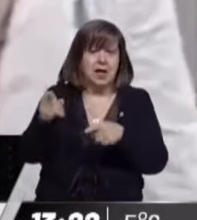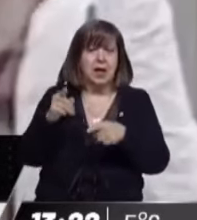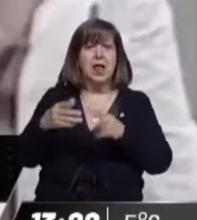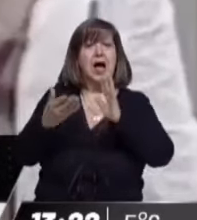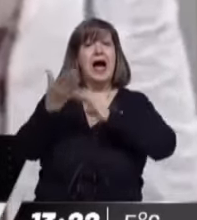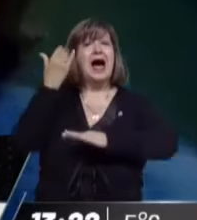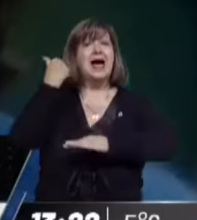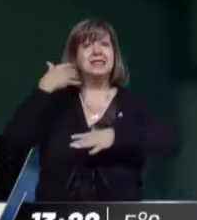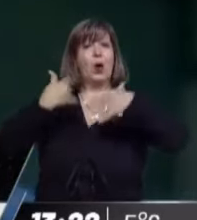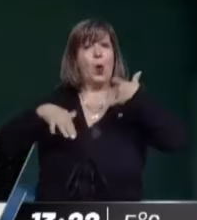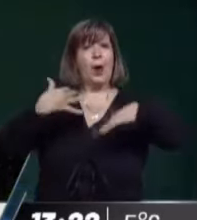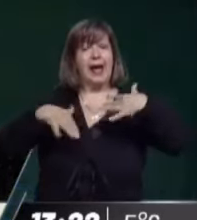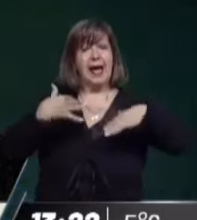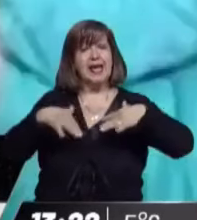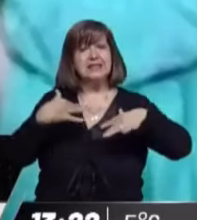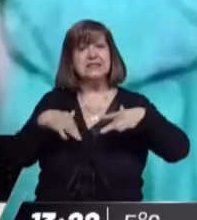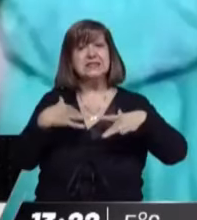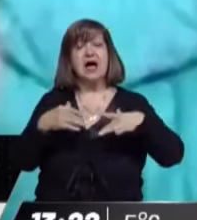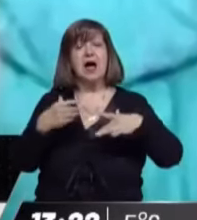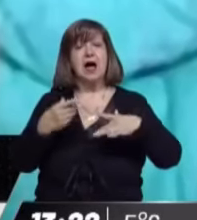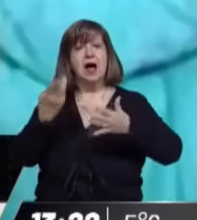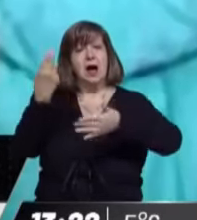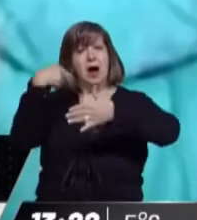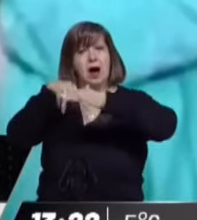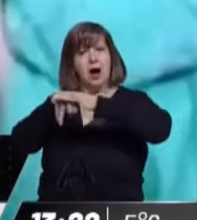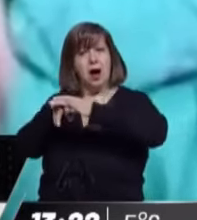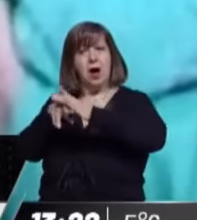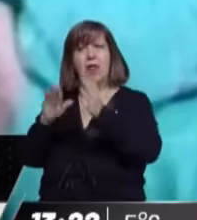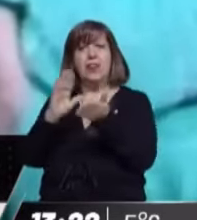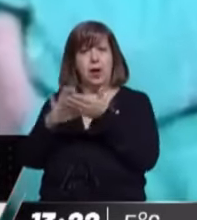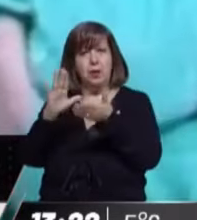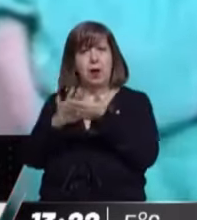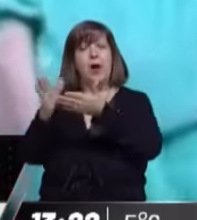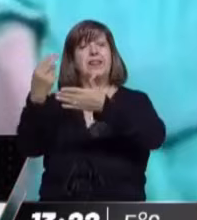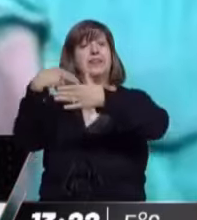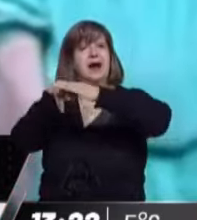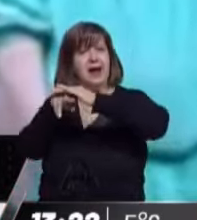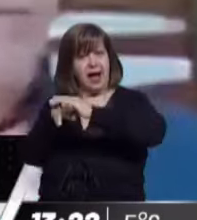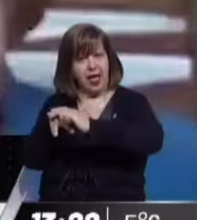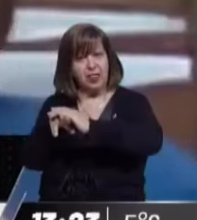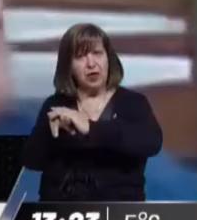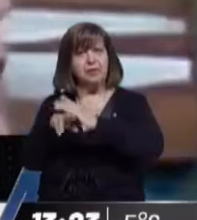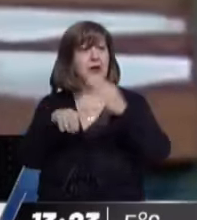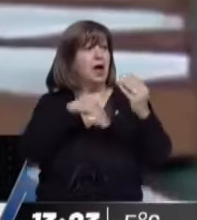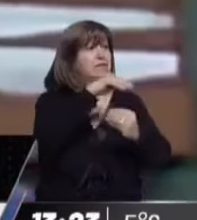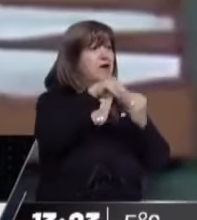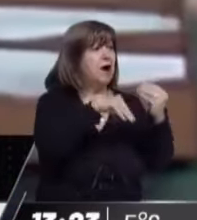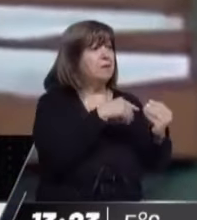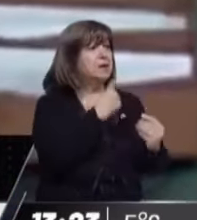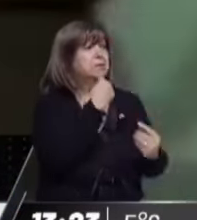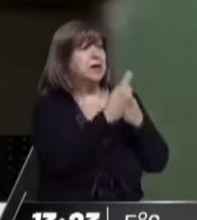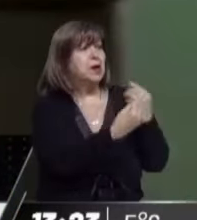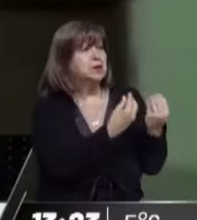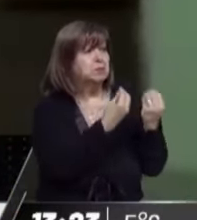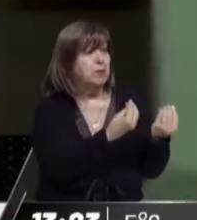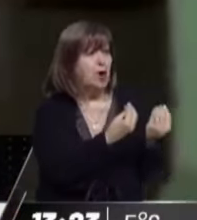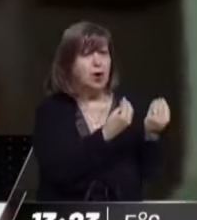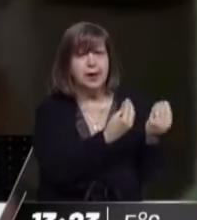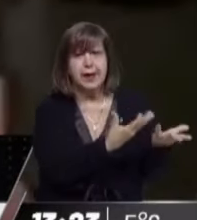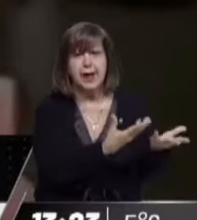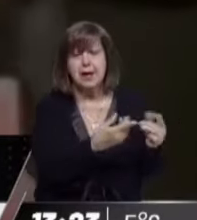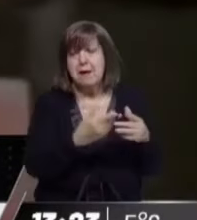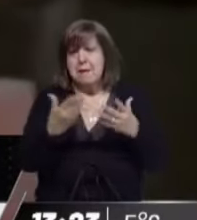ayer porque había mucho hermetismo de parte de la familia Antonio gasalla y no decían Por qué era la internación pero sí salía de